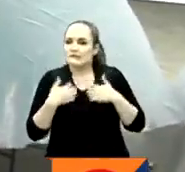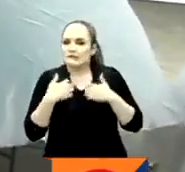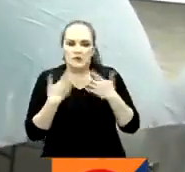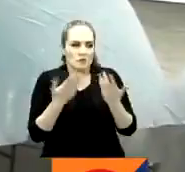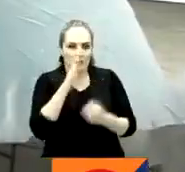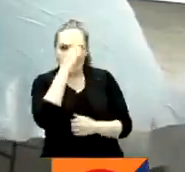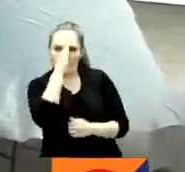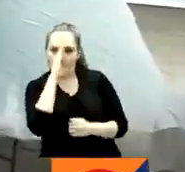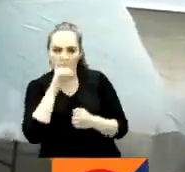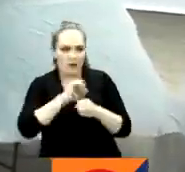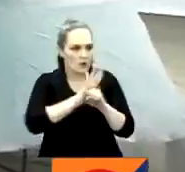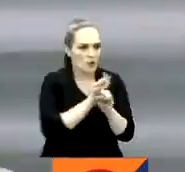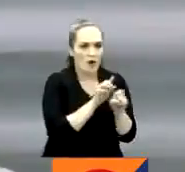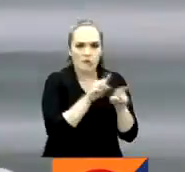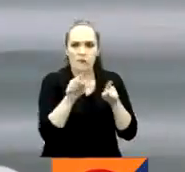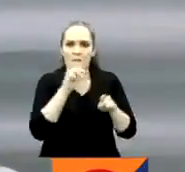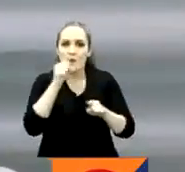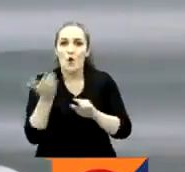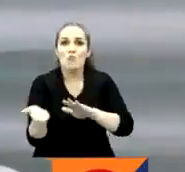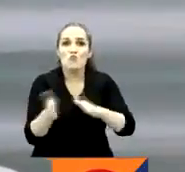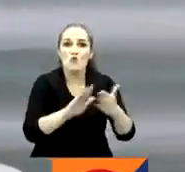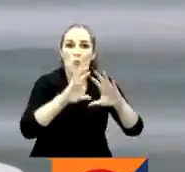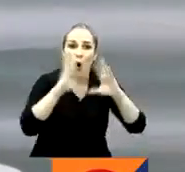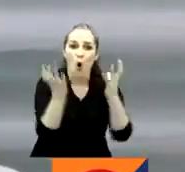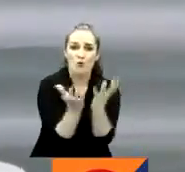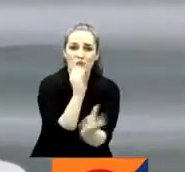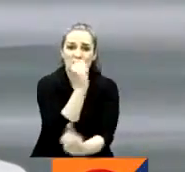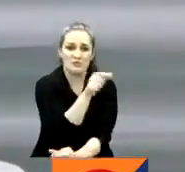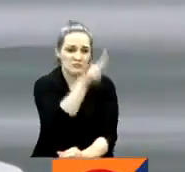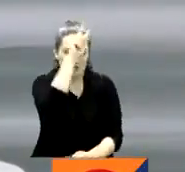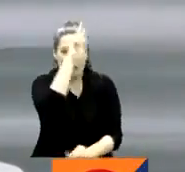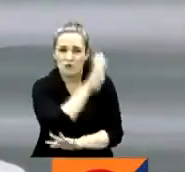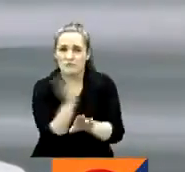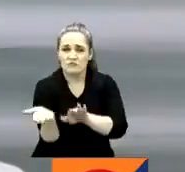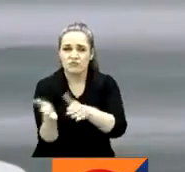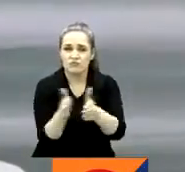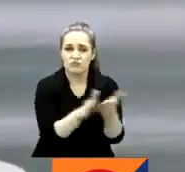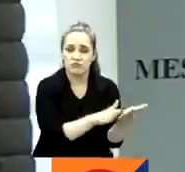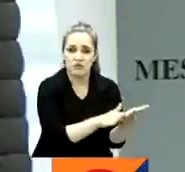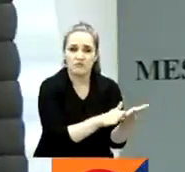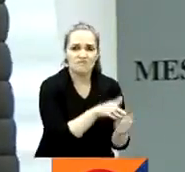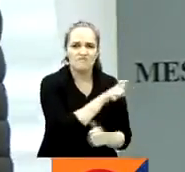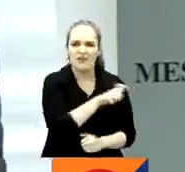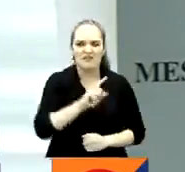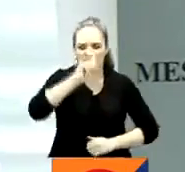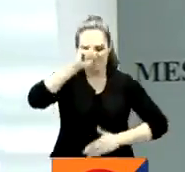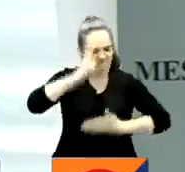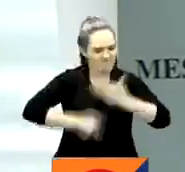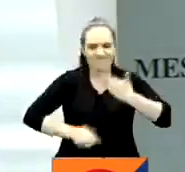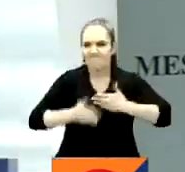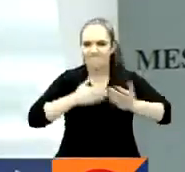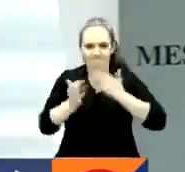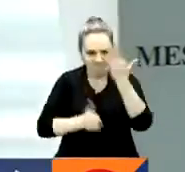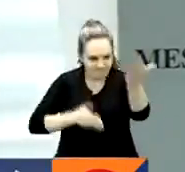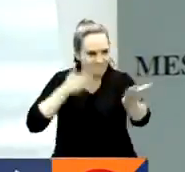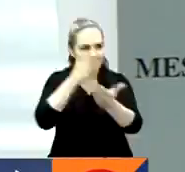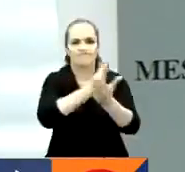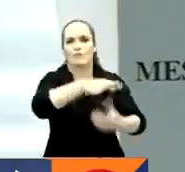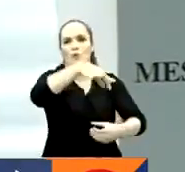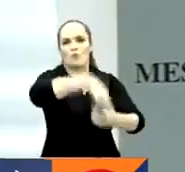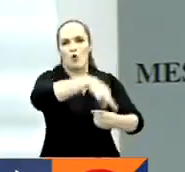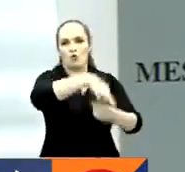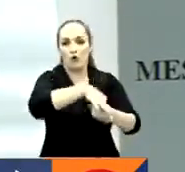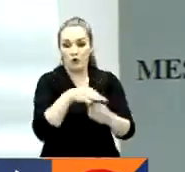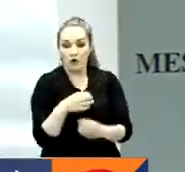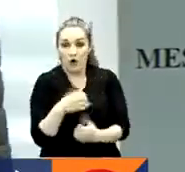la mayor tasa de mortalidad del mundo por COVID-19, millones de ciudadanos peruanos se dirigieron a sus puestos de votación desde las 7 de la mañana